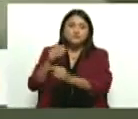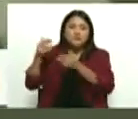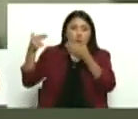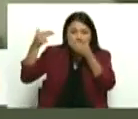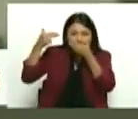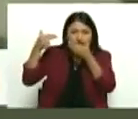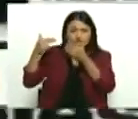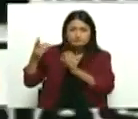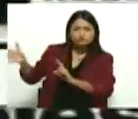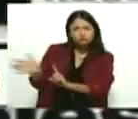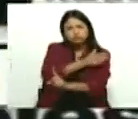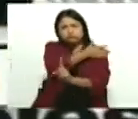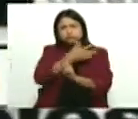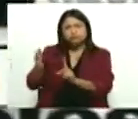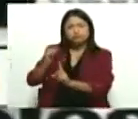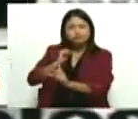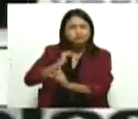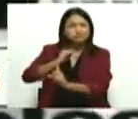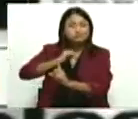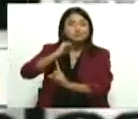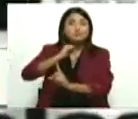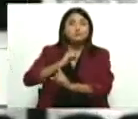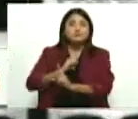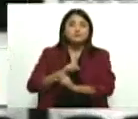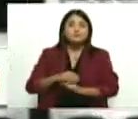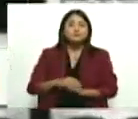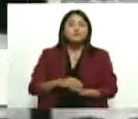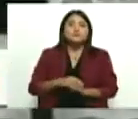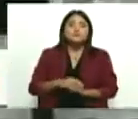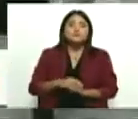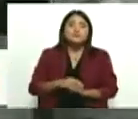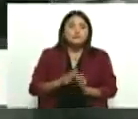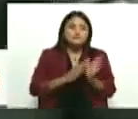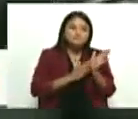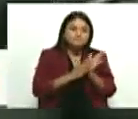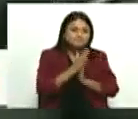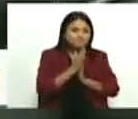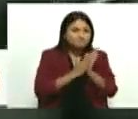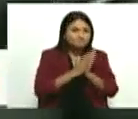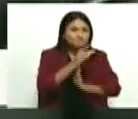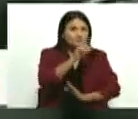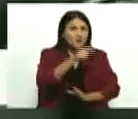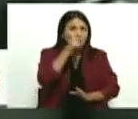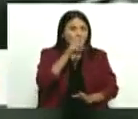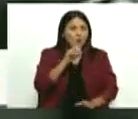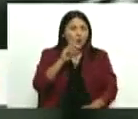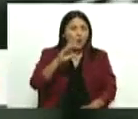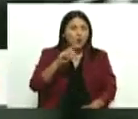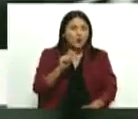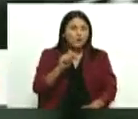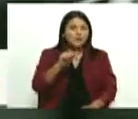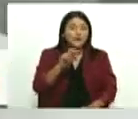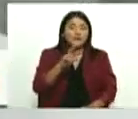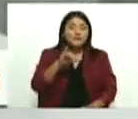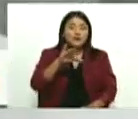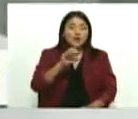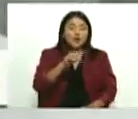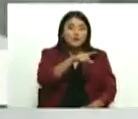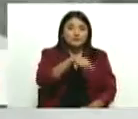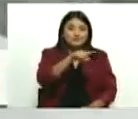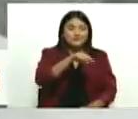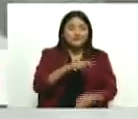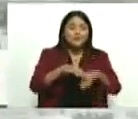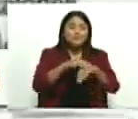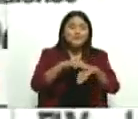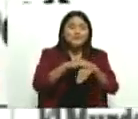lo torturaran. Con complicidad, descaro y arrogancia, Octavio Lepage, ministro de Interior de Carlos Andrés